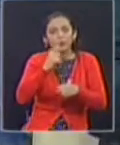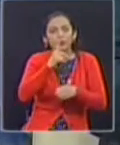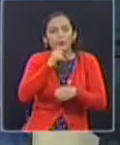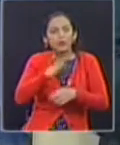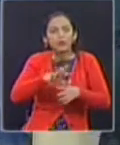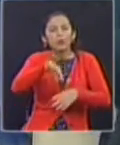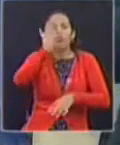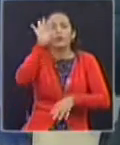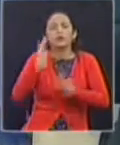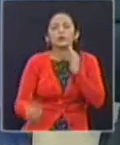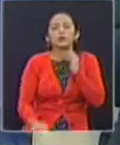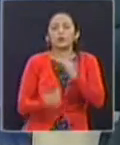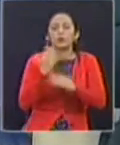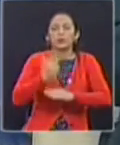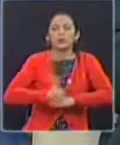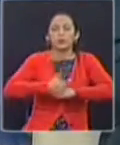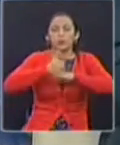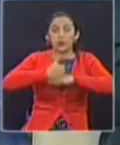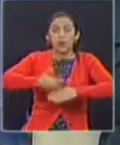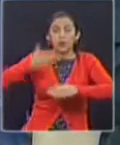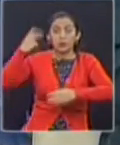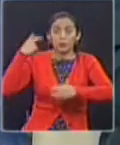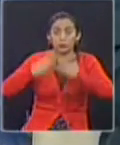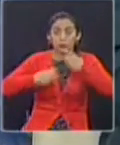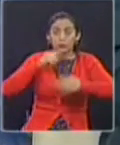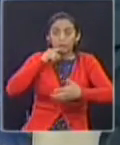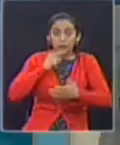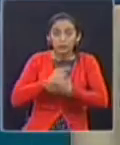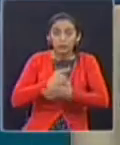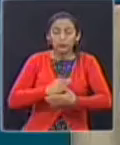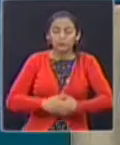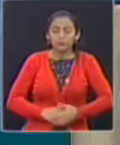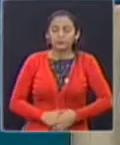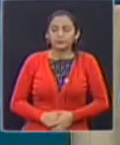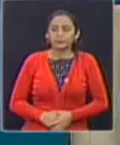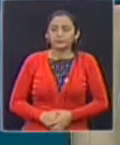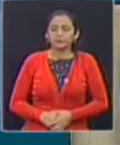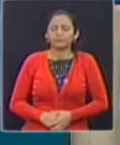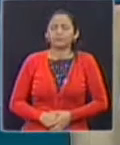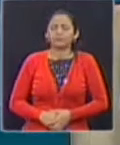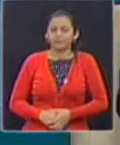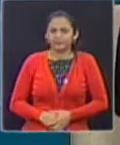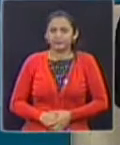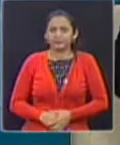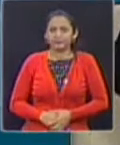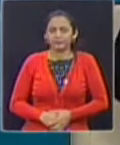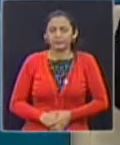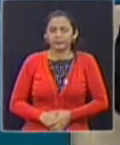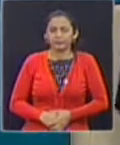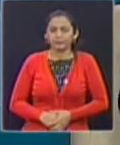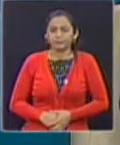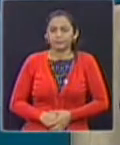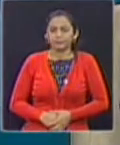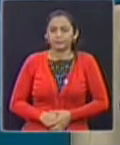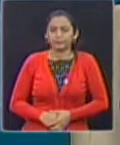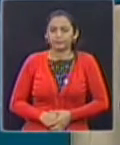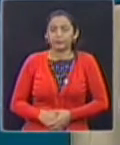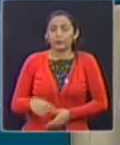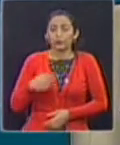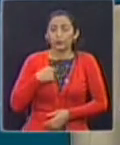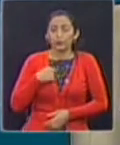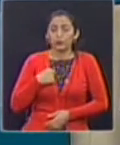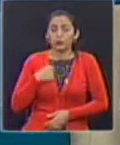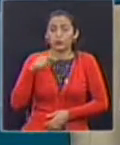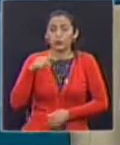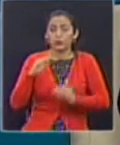no se dé nuevamente esta situación tan compleja que se dio en el pasado? Claro, como usted sabe, yo he estado en los dos lugares, digamos, de estado de presidente de